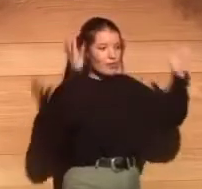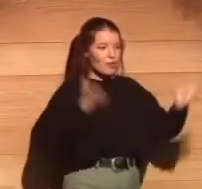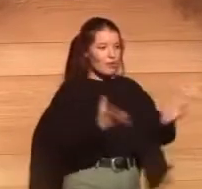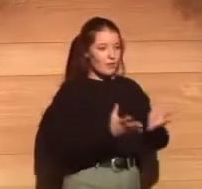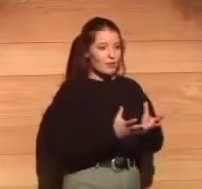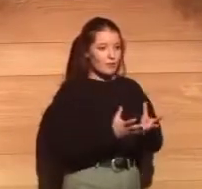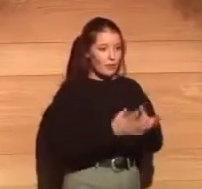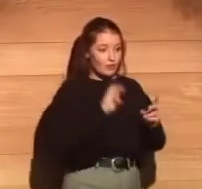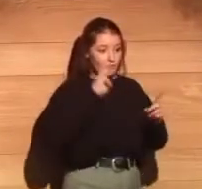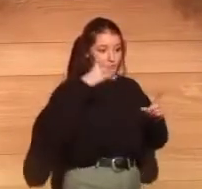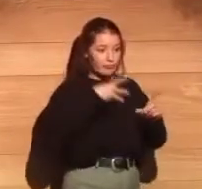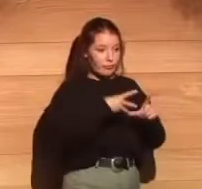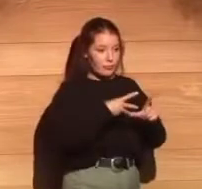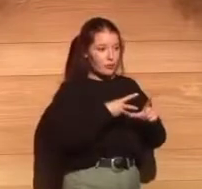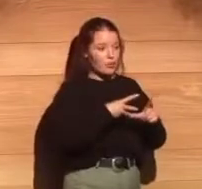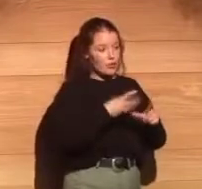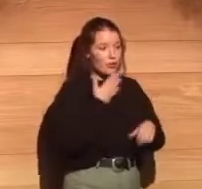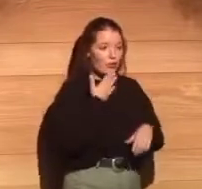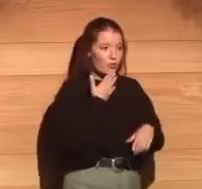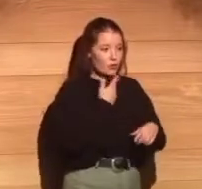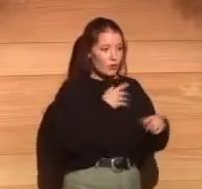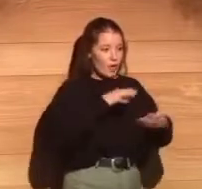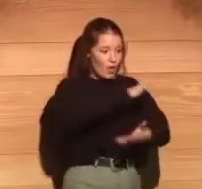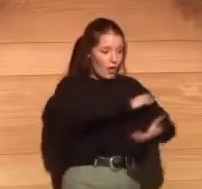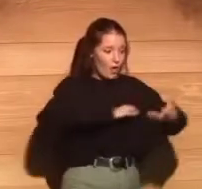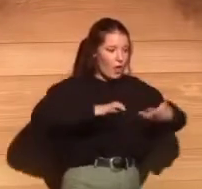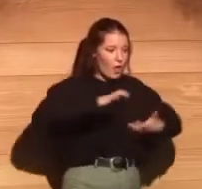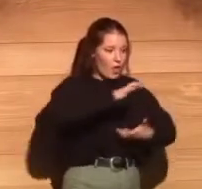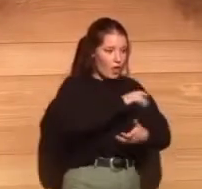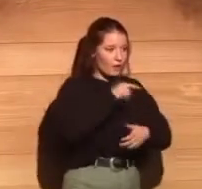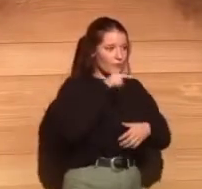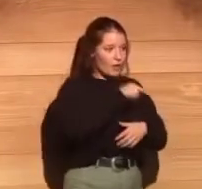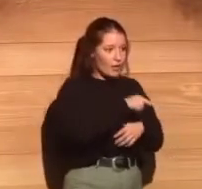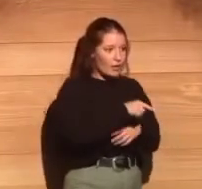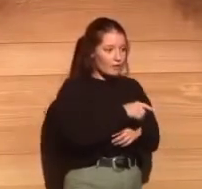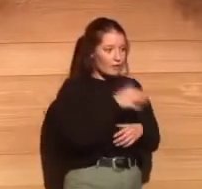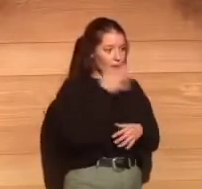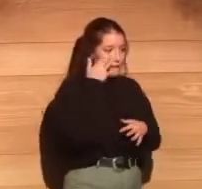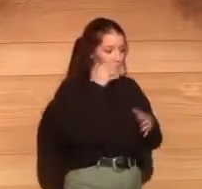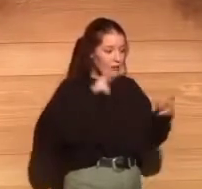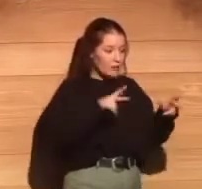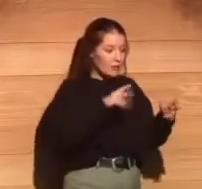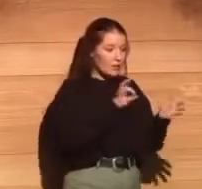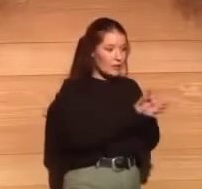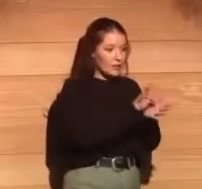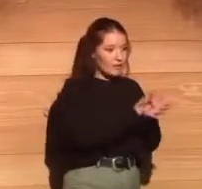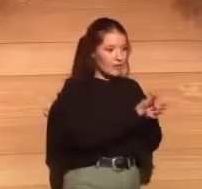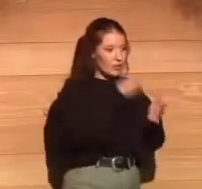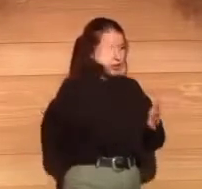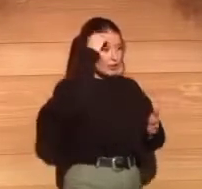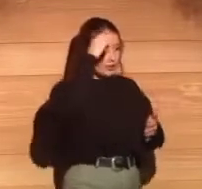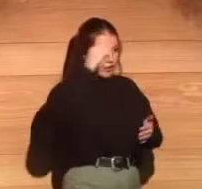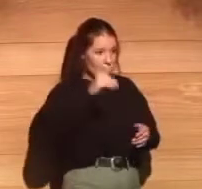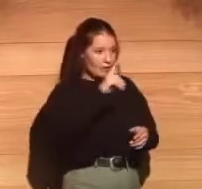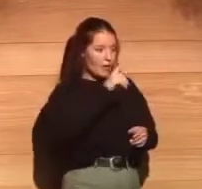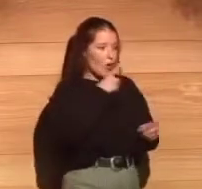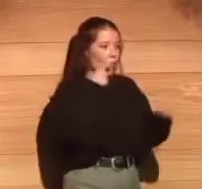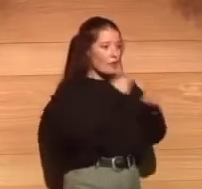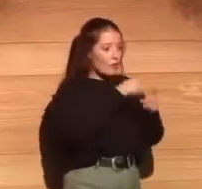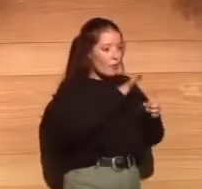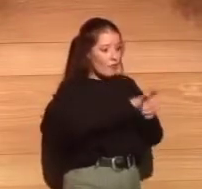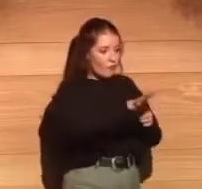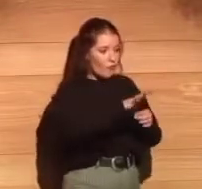batalla donde actúan las grandes potencias, donde actúan los servicios de inteligencia, una vez más, para influirnos a todos, para al